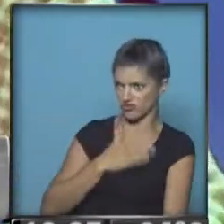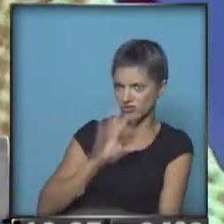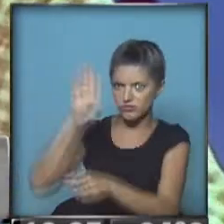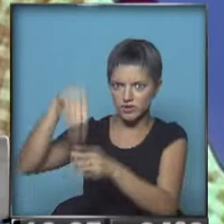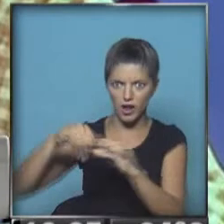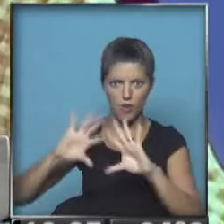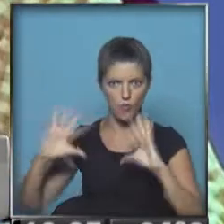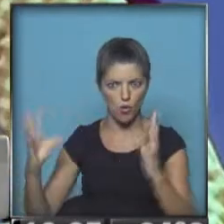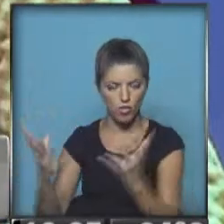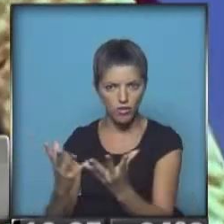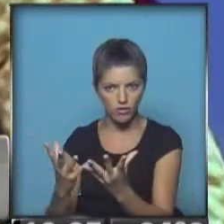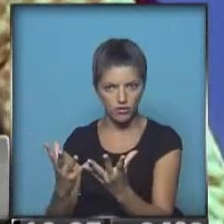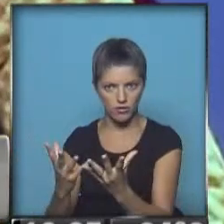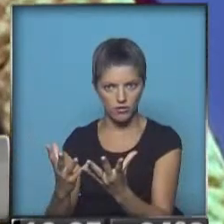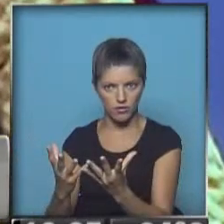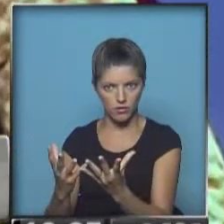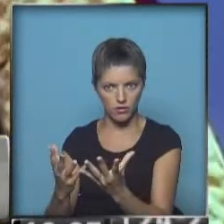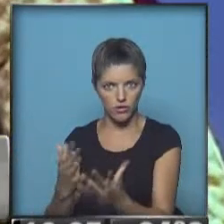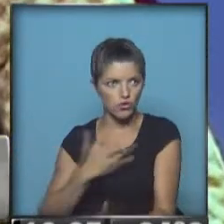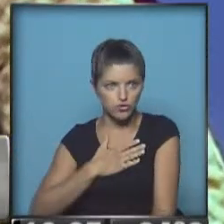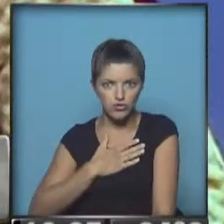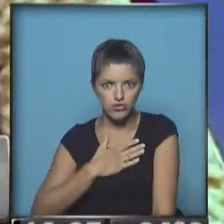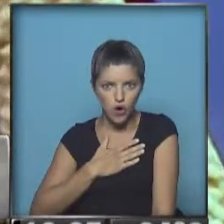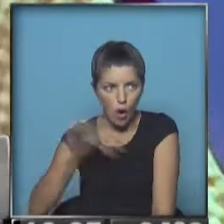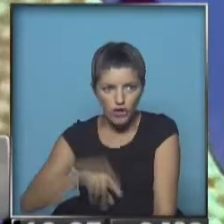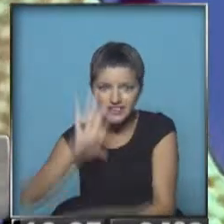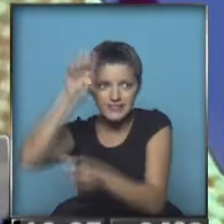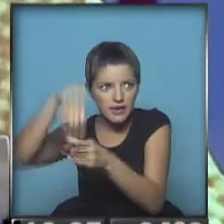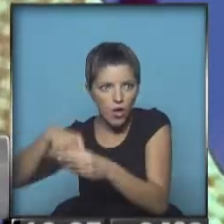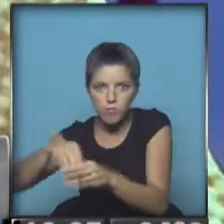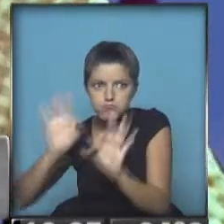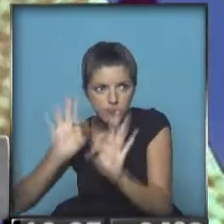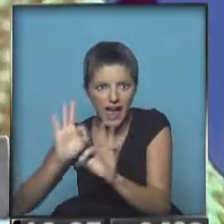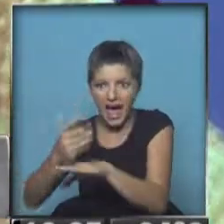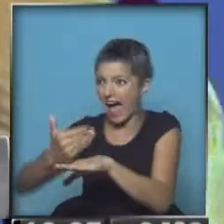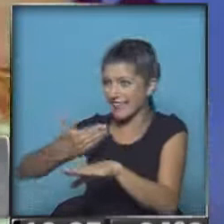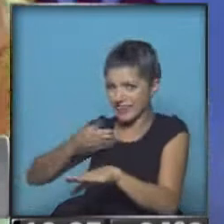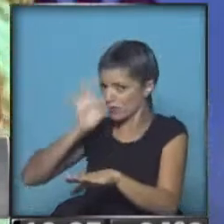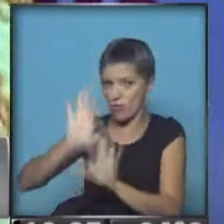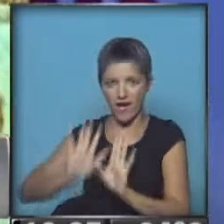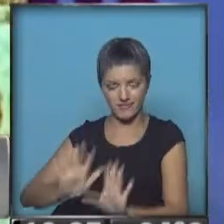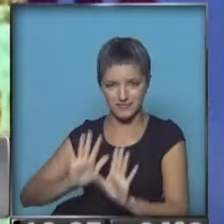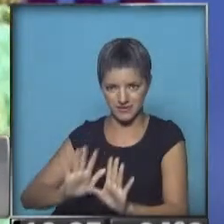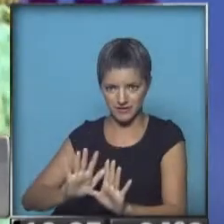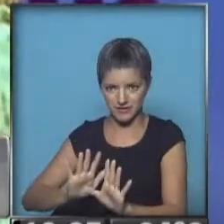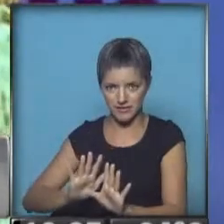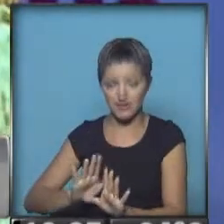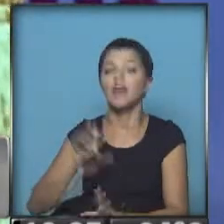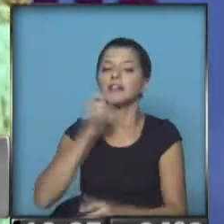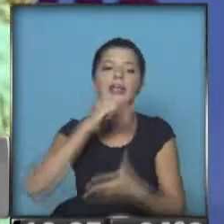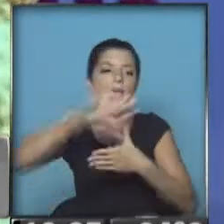mundo, nunca estuvimos tan integrados como ahora. Jamás, ni